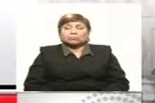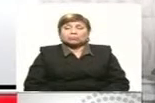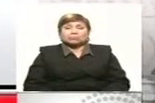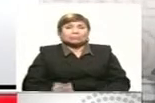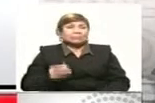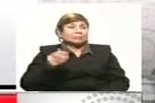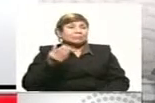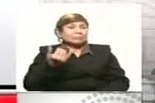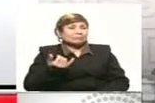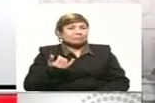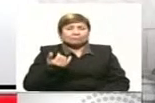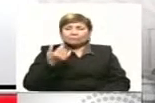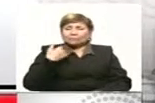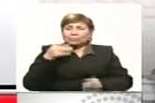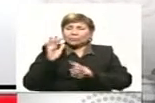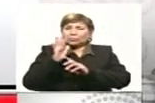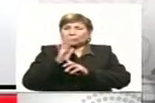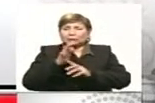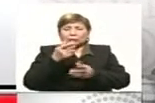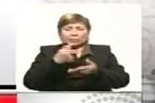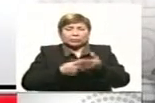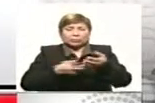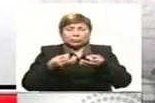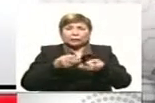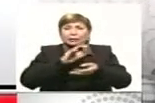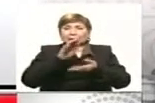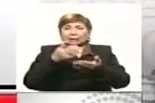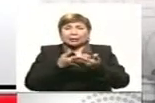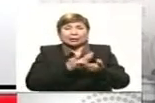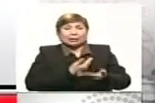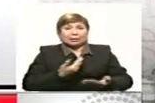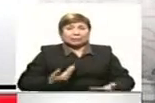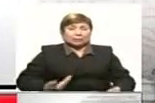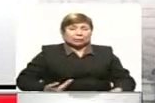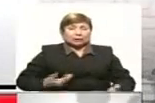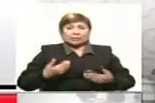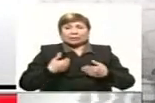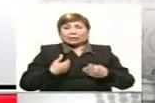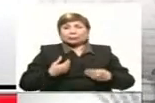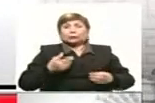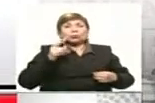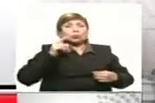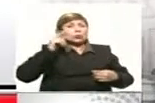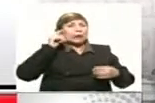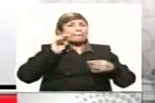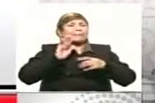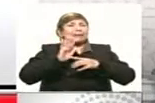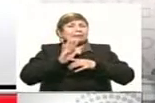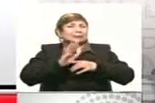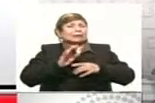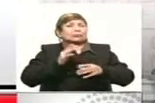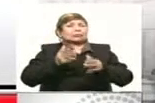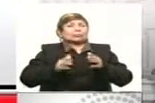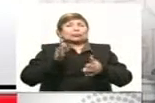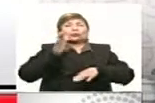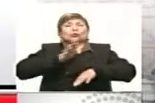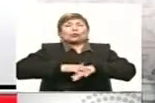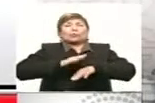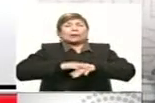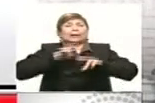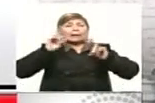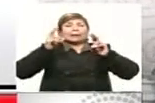bueno, en la presentación que hicimos del presupuesto general de la República, teníamos ahí una presentación general sobre el tema